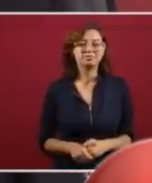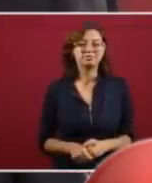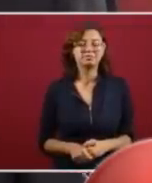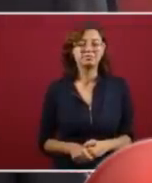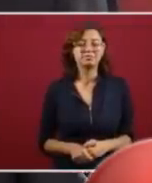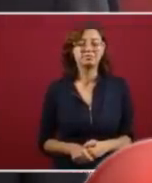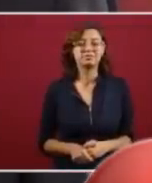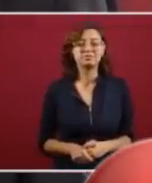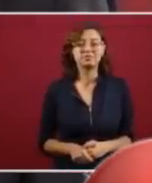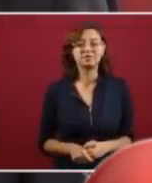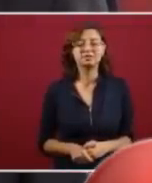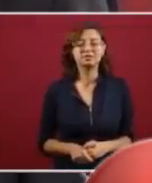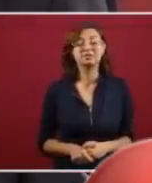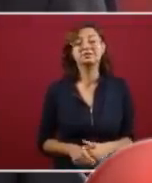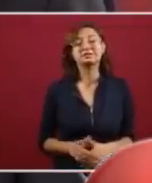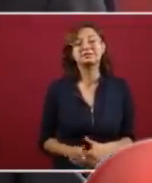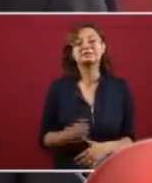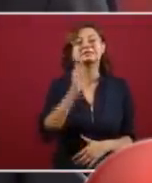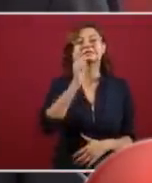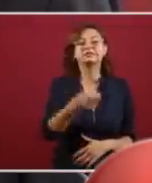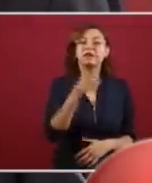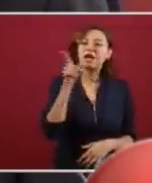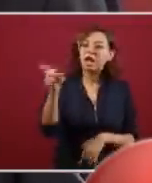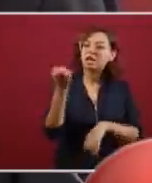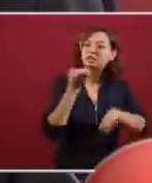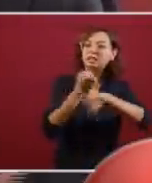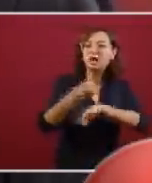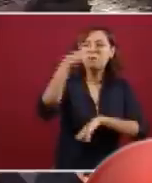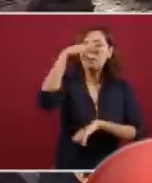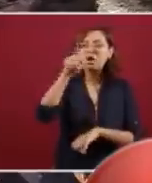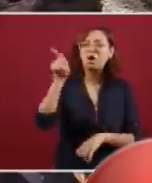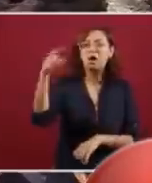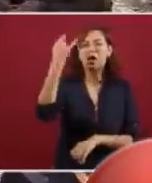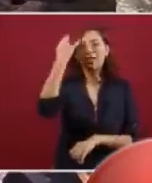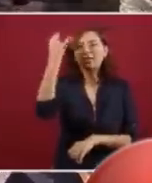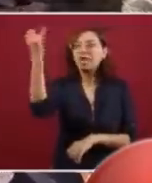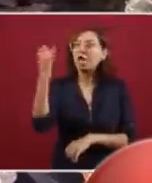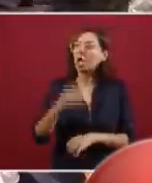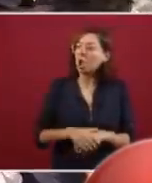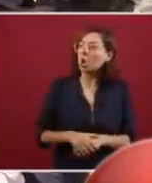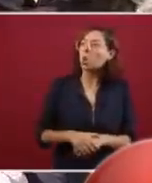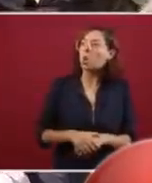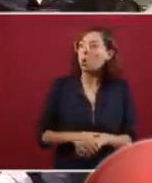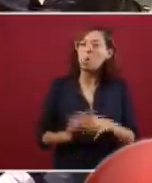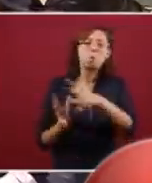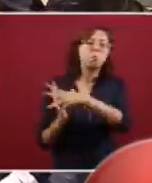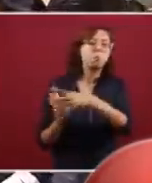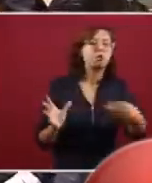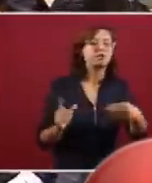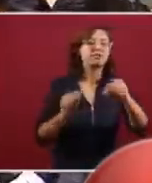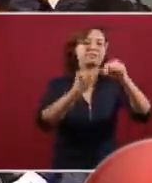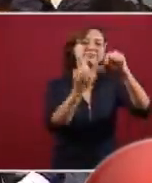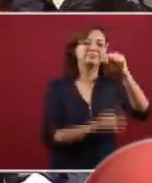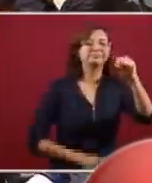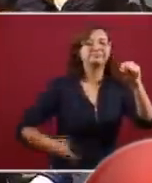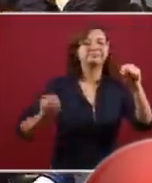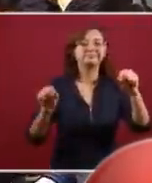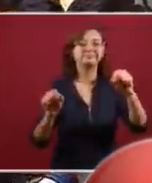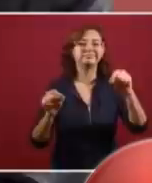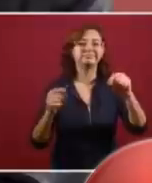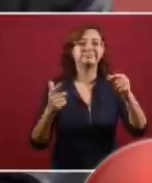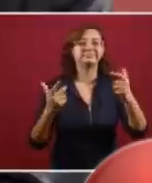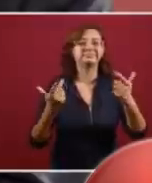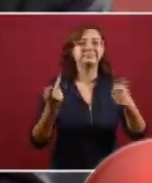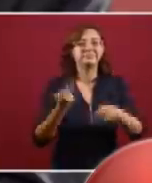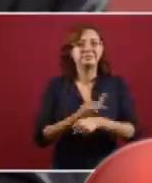Trasladaron el modelo del Estado de México a lo nacional y empezaron a